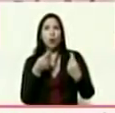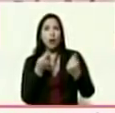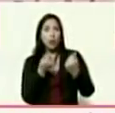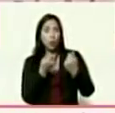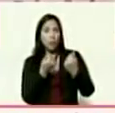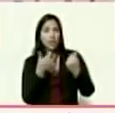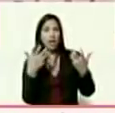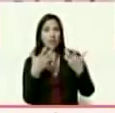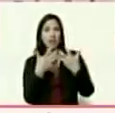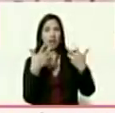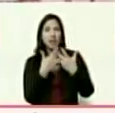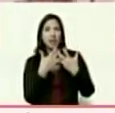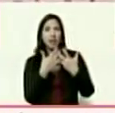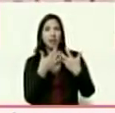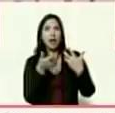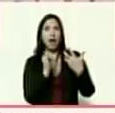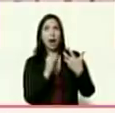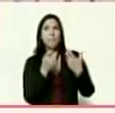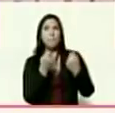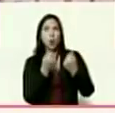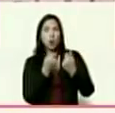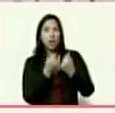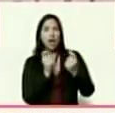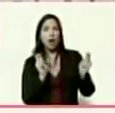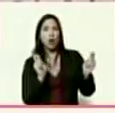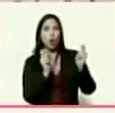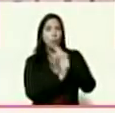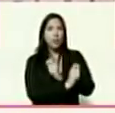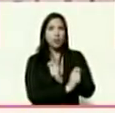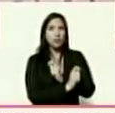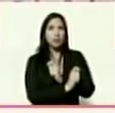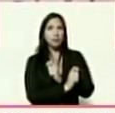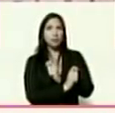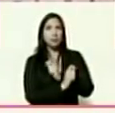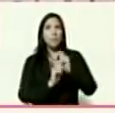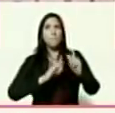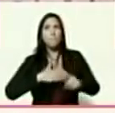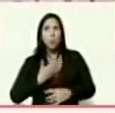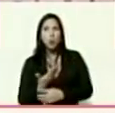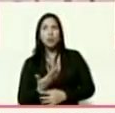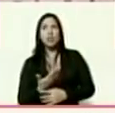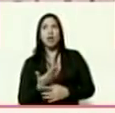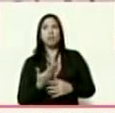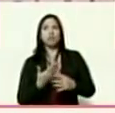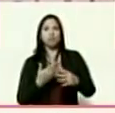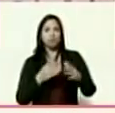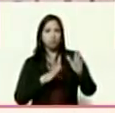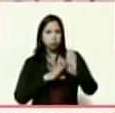guerra hay la moneda convertible, podría autorregularse.